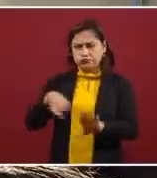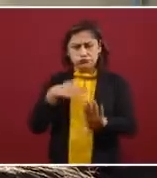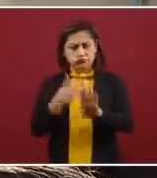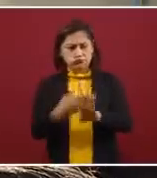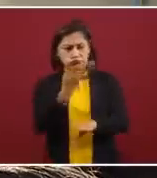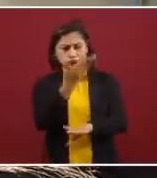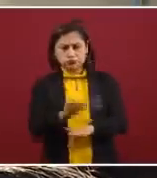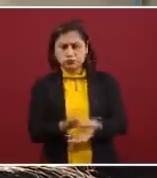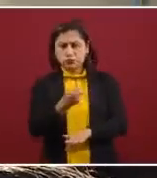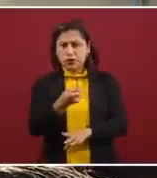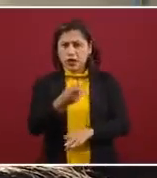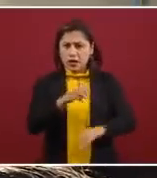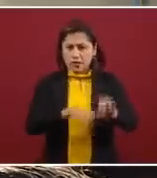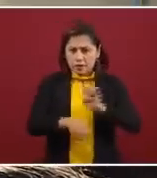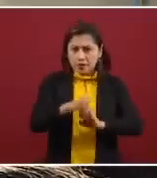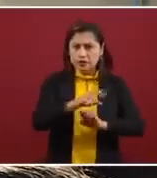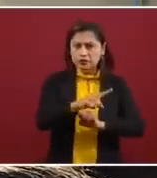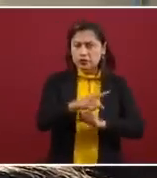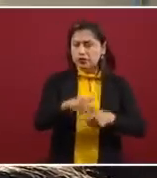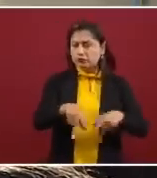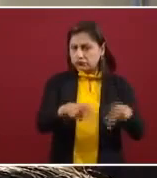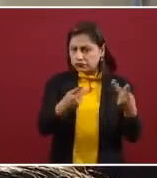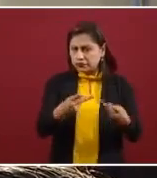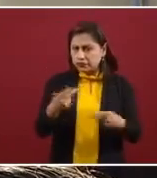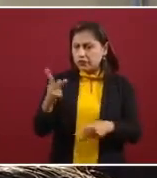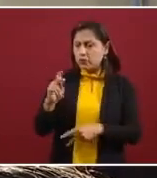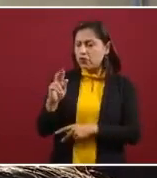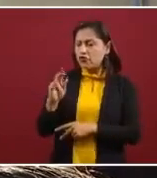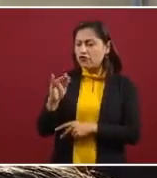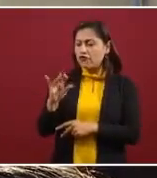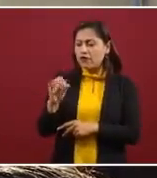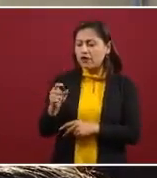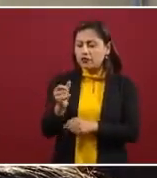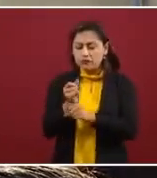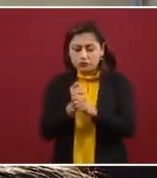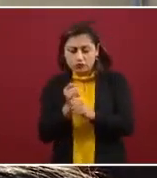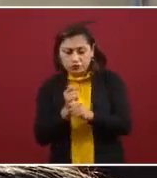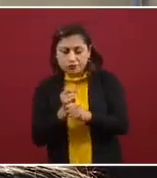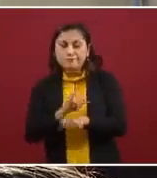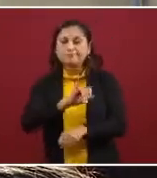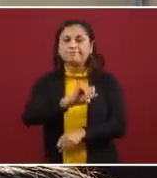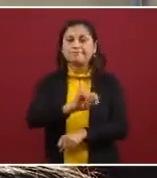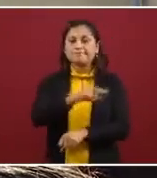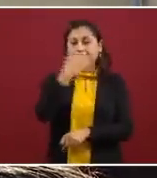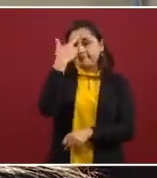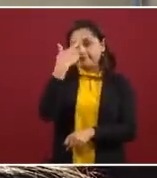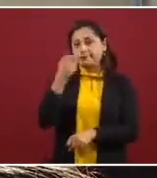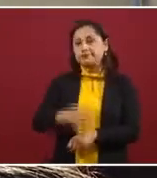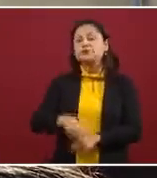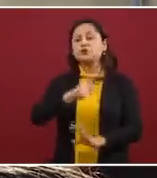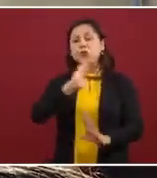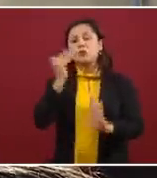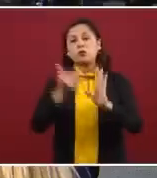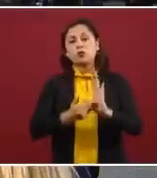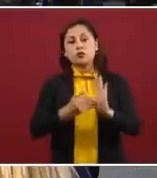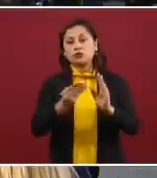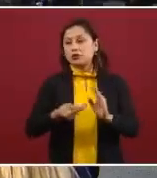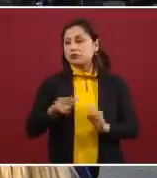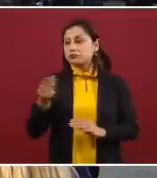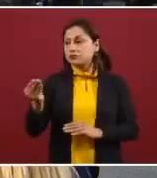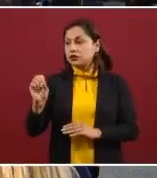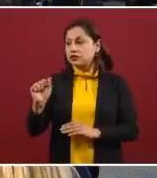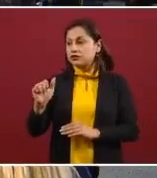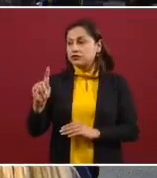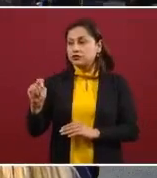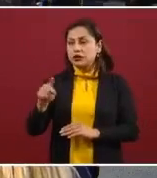Profeco, Profeco hace la investigación e impone la multa y la envía al SAT o a la Tesorería del Estado y ahí se queda. No se